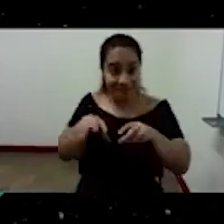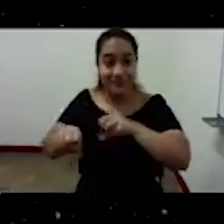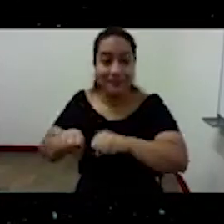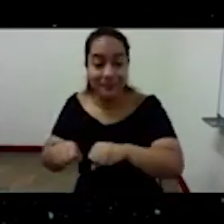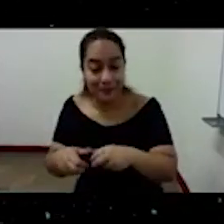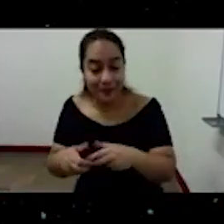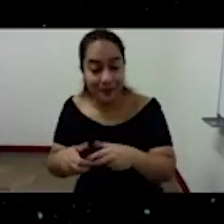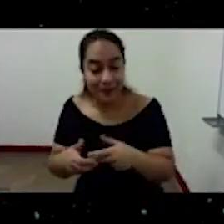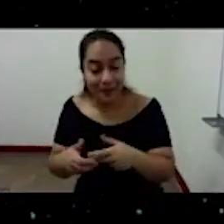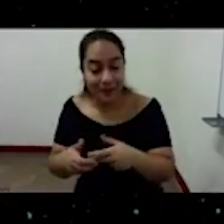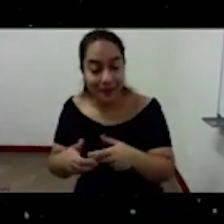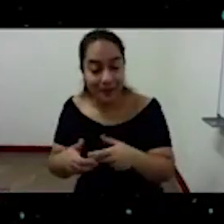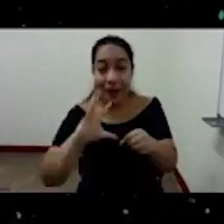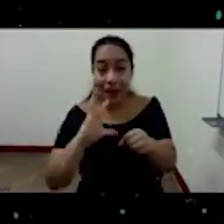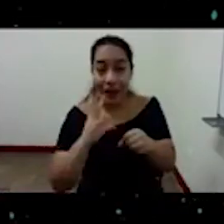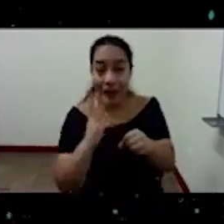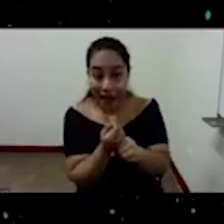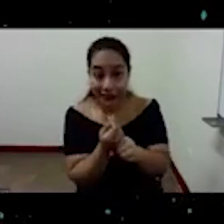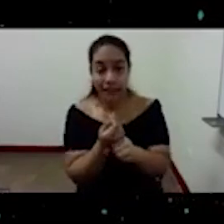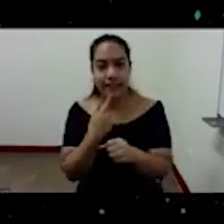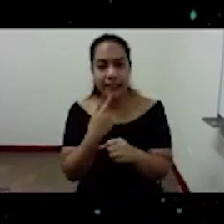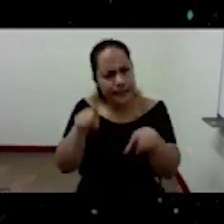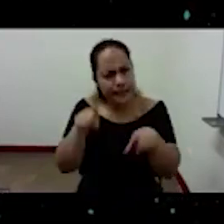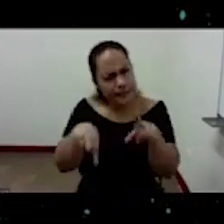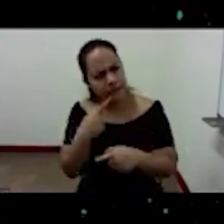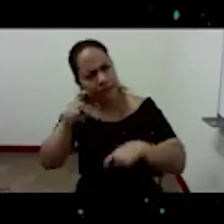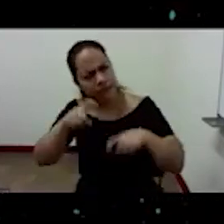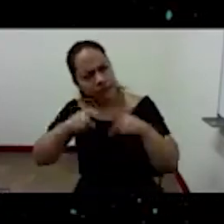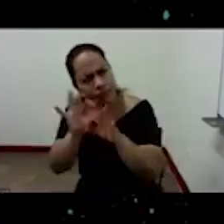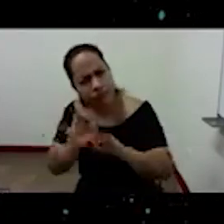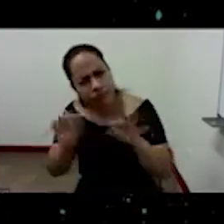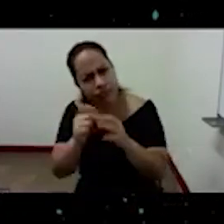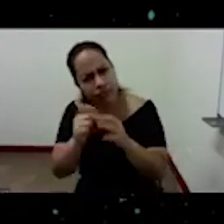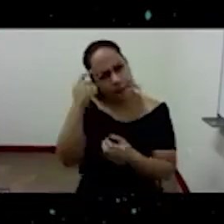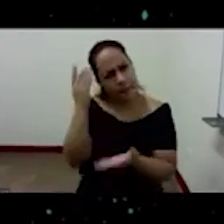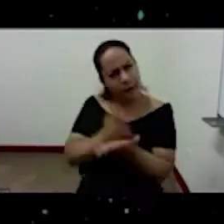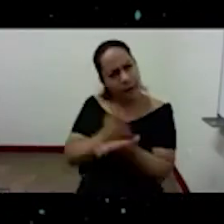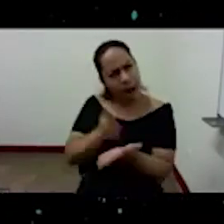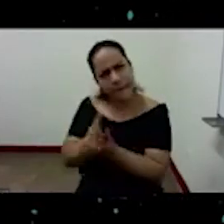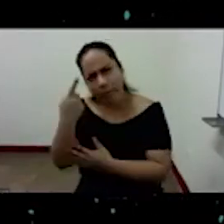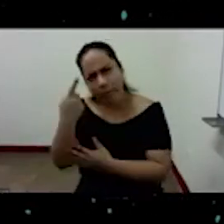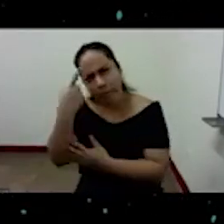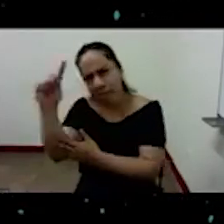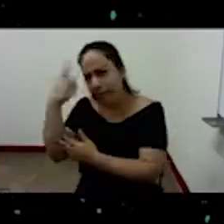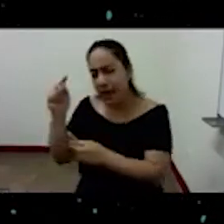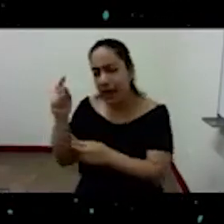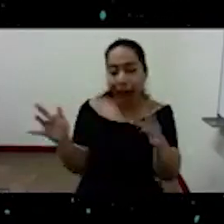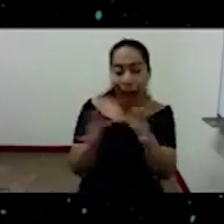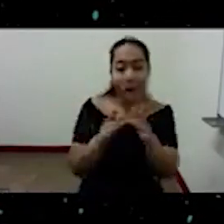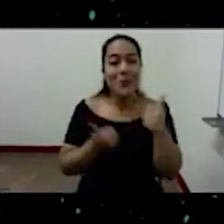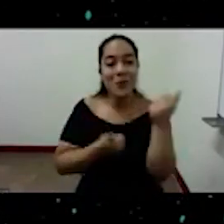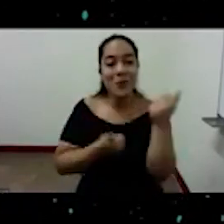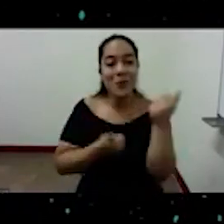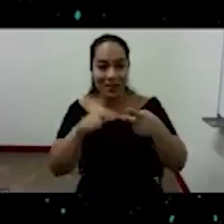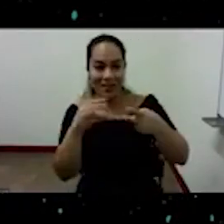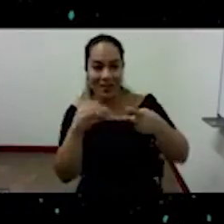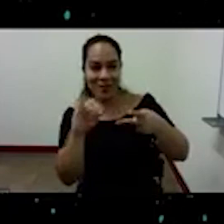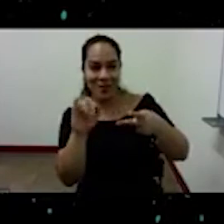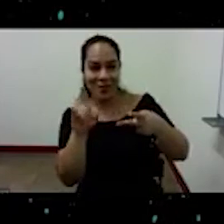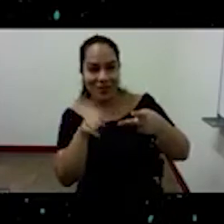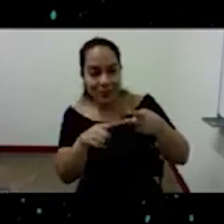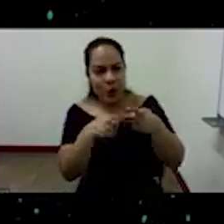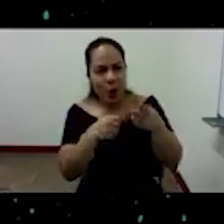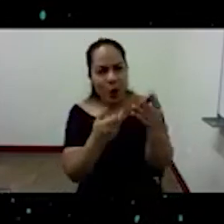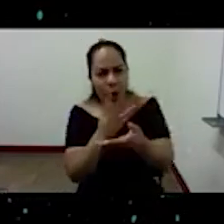Los artistas que siempre hemos pensado a partir del acontecimiento intuitivo y dionisiaco de la obra, ahora enfrentamos